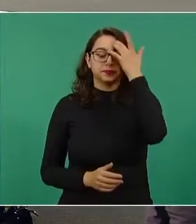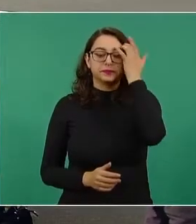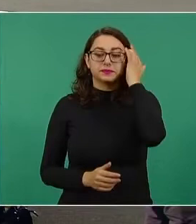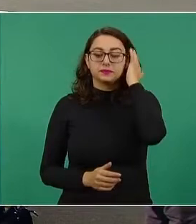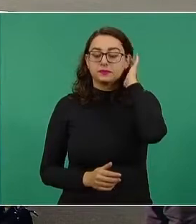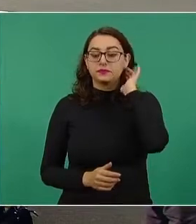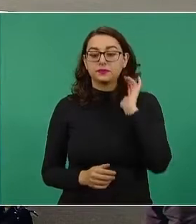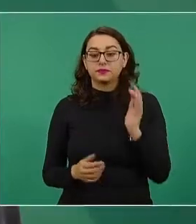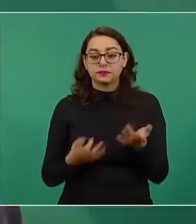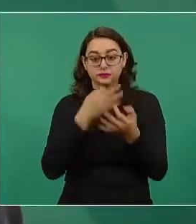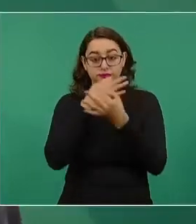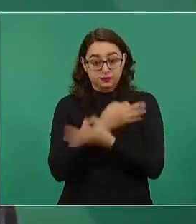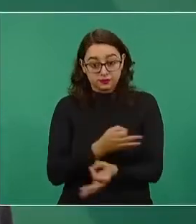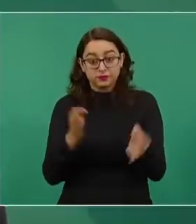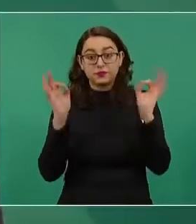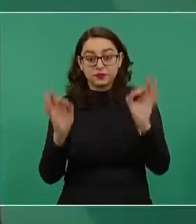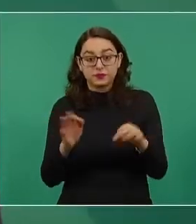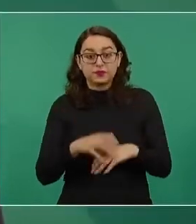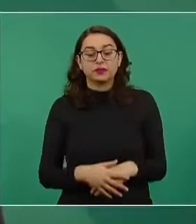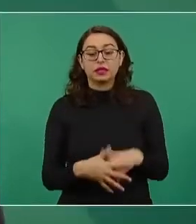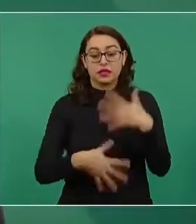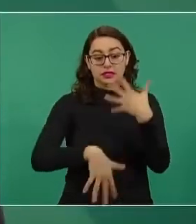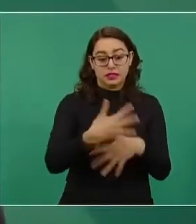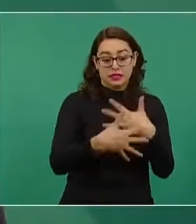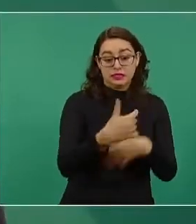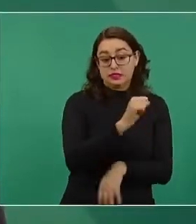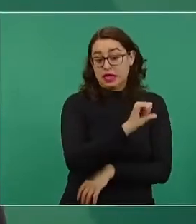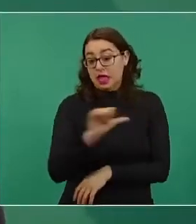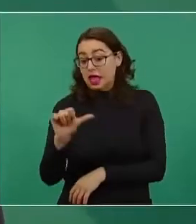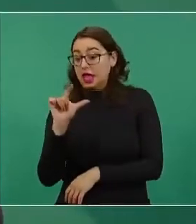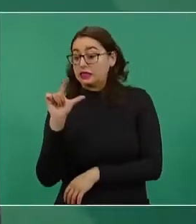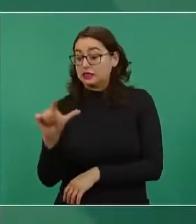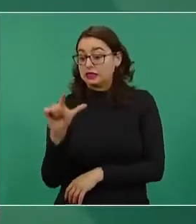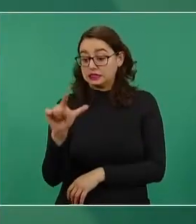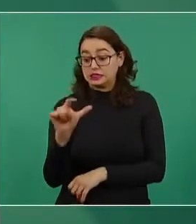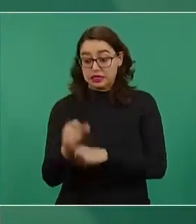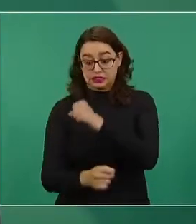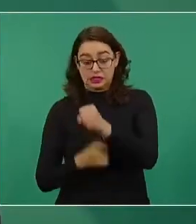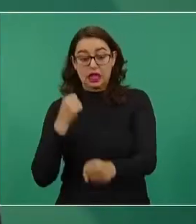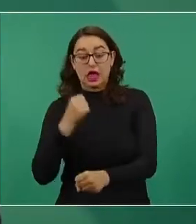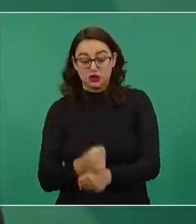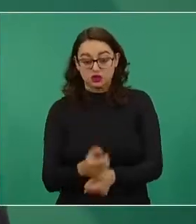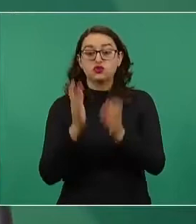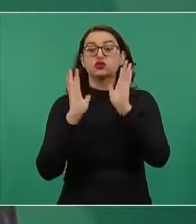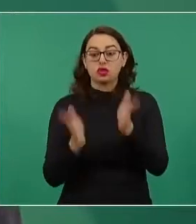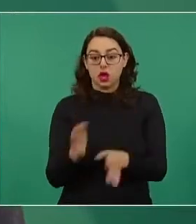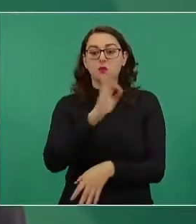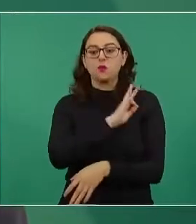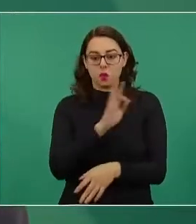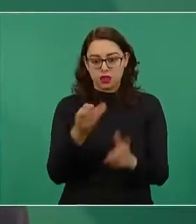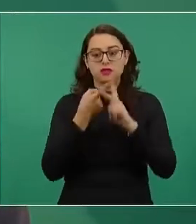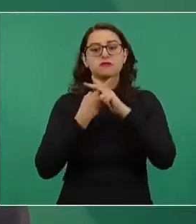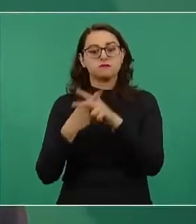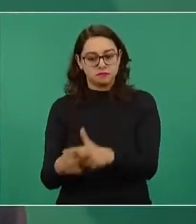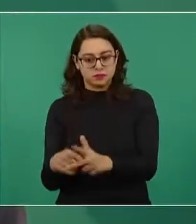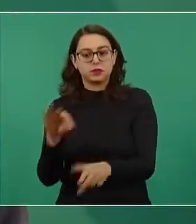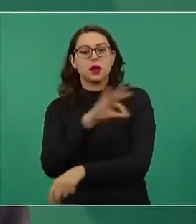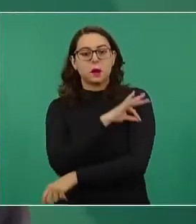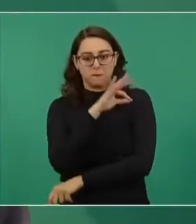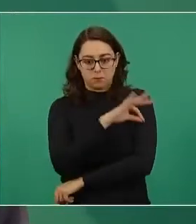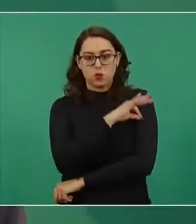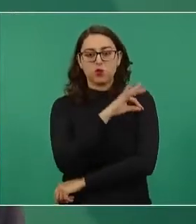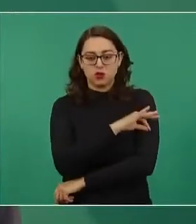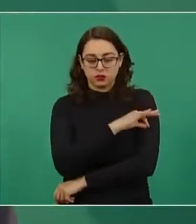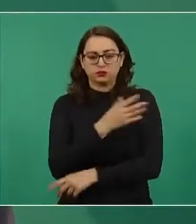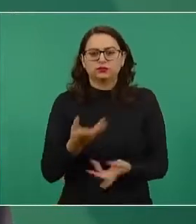próximamente niñas, niños y adolescentes de 15 a 17 años, aún sin comorbilidades. Este es el elemento nuevo, explicaremos cuál